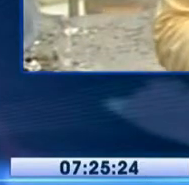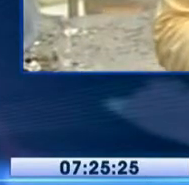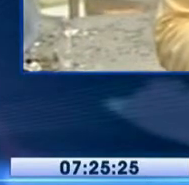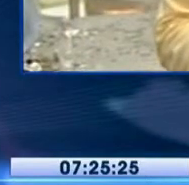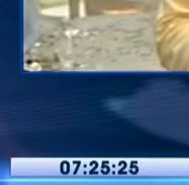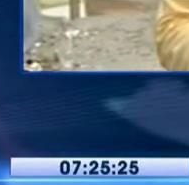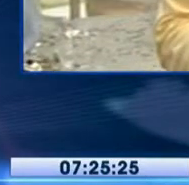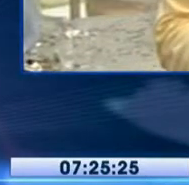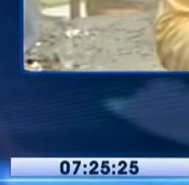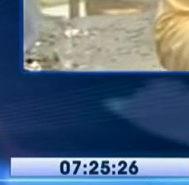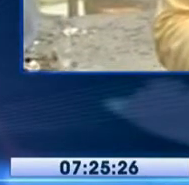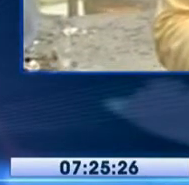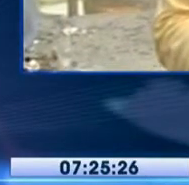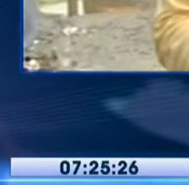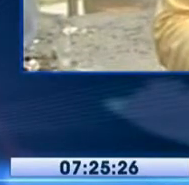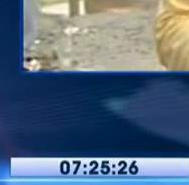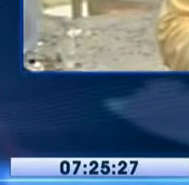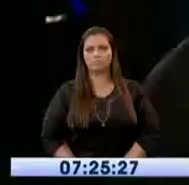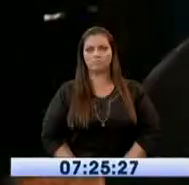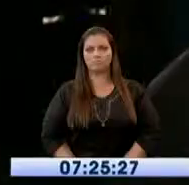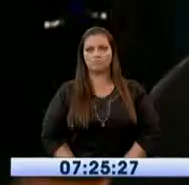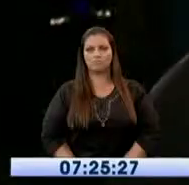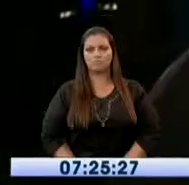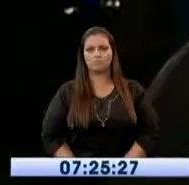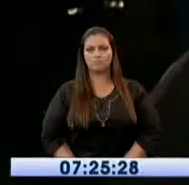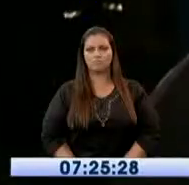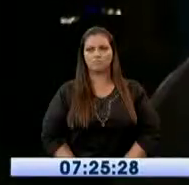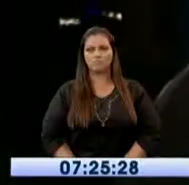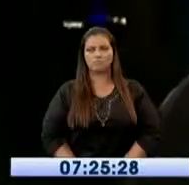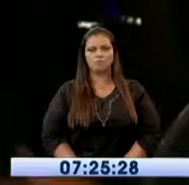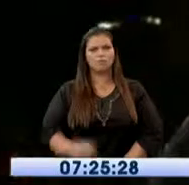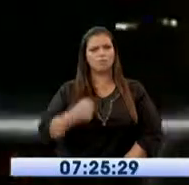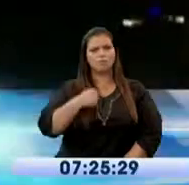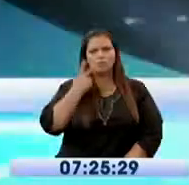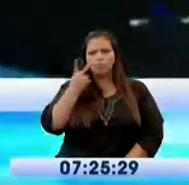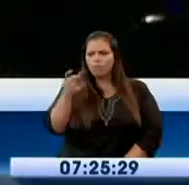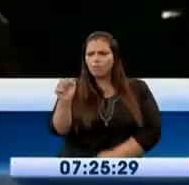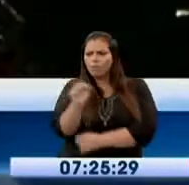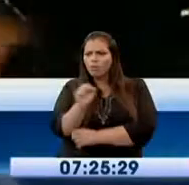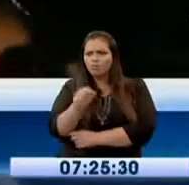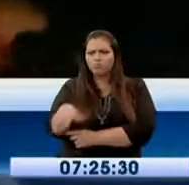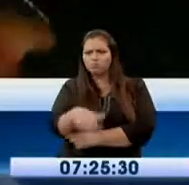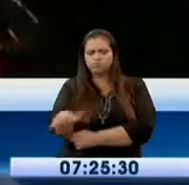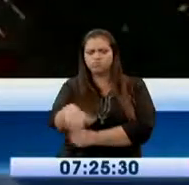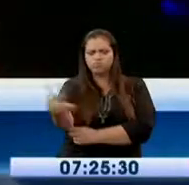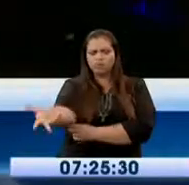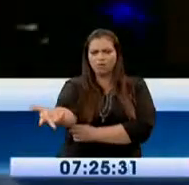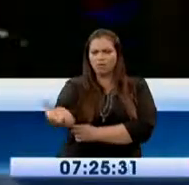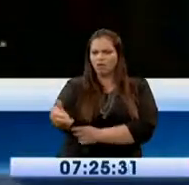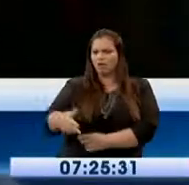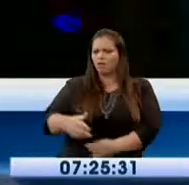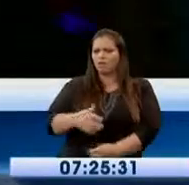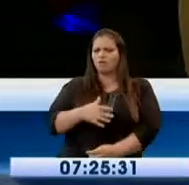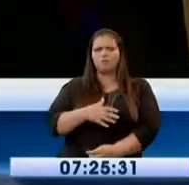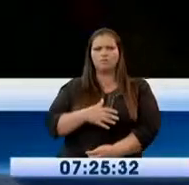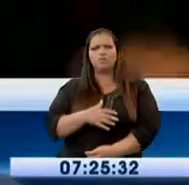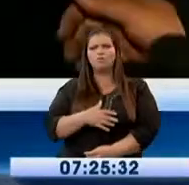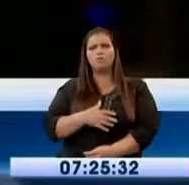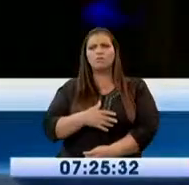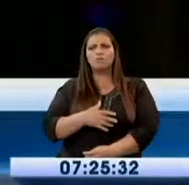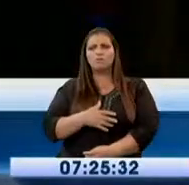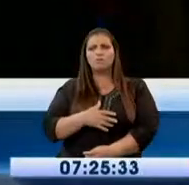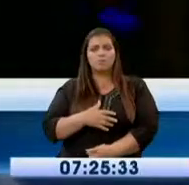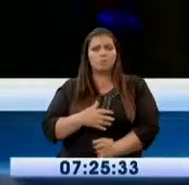tránsito. Veamos. Y cuando yo vi el carro rodar, rodé un poco y traté de amortiguar el golpe. Y eso fue lo